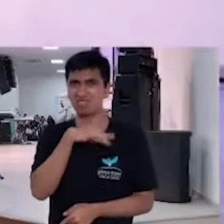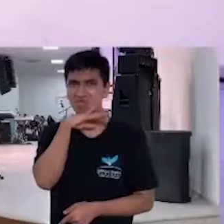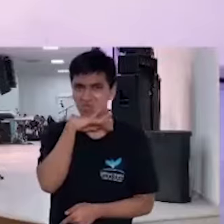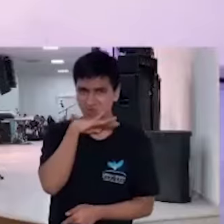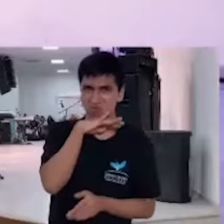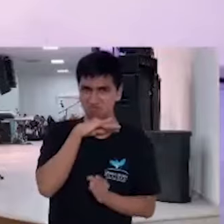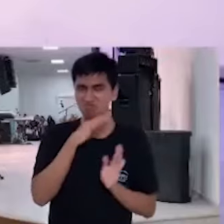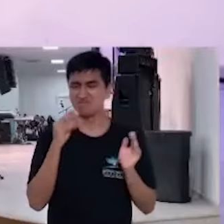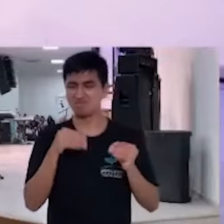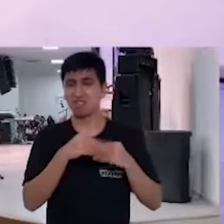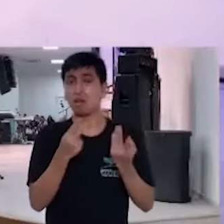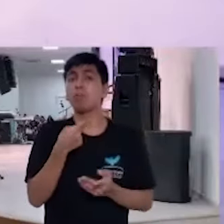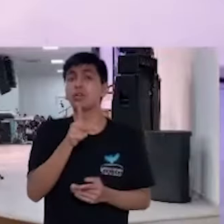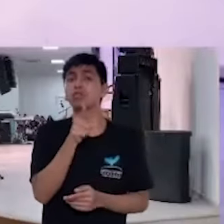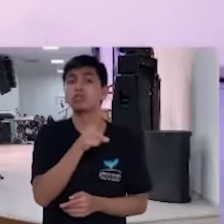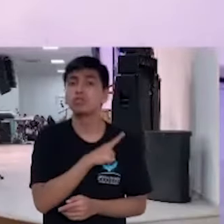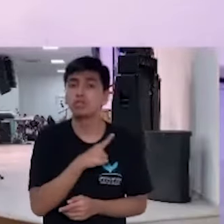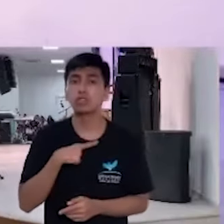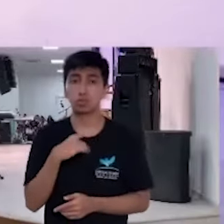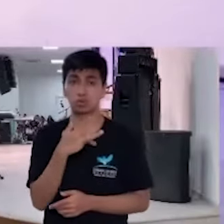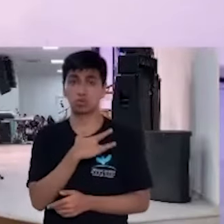debes cuidar tu corazón,